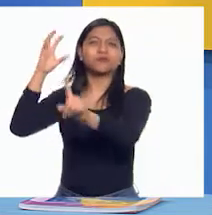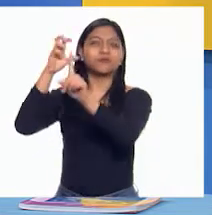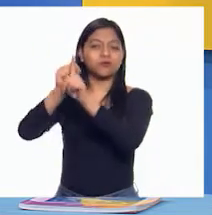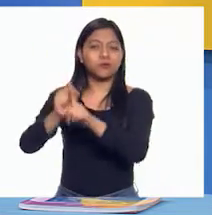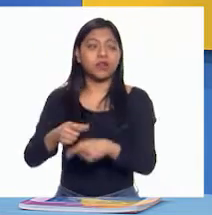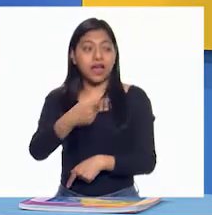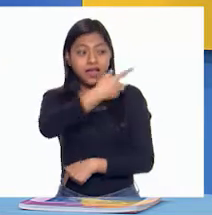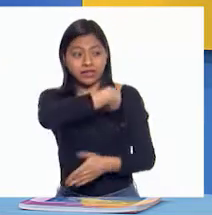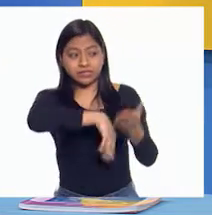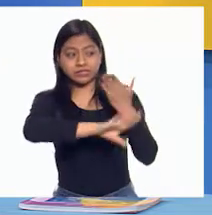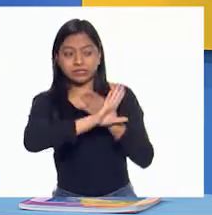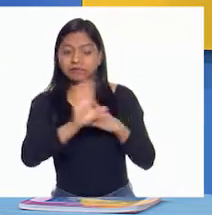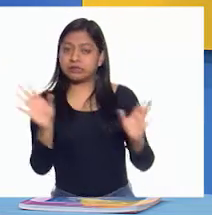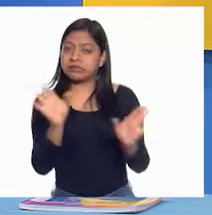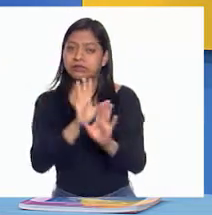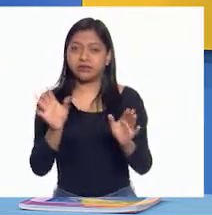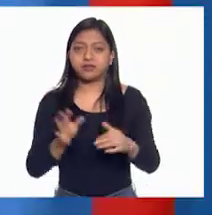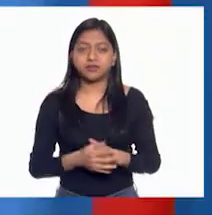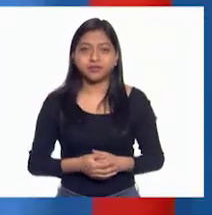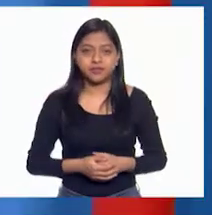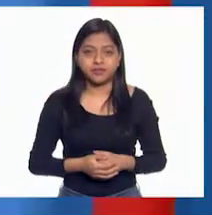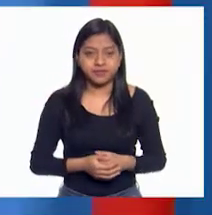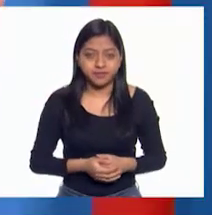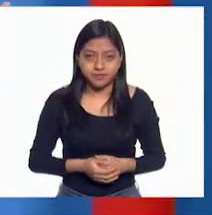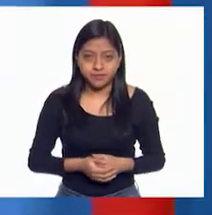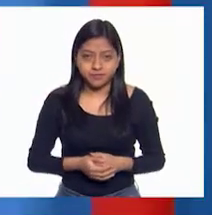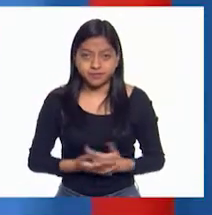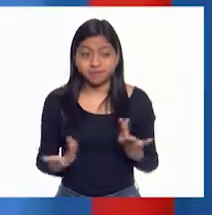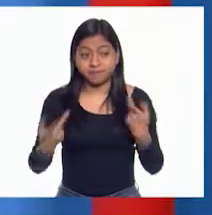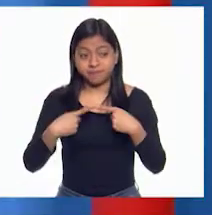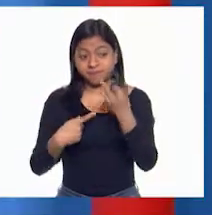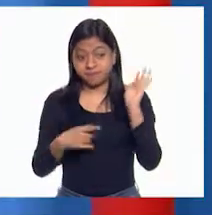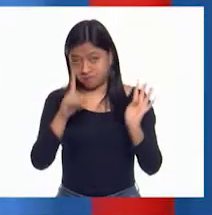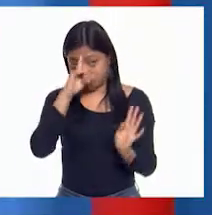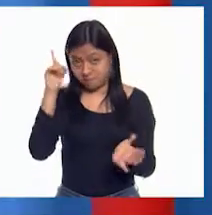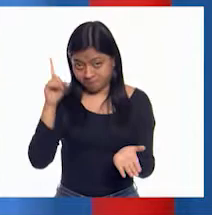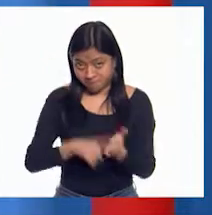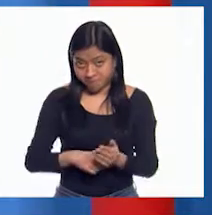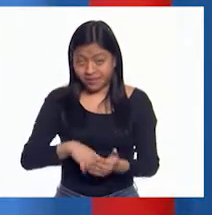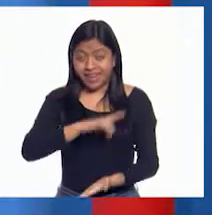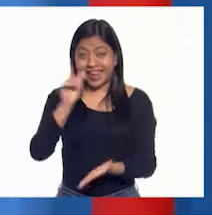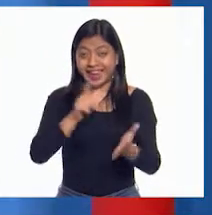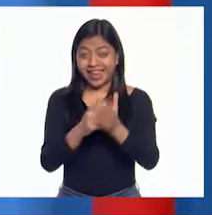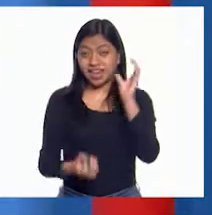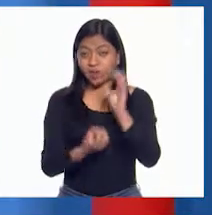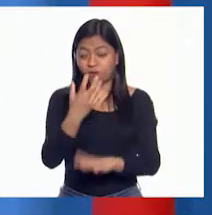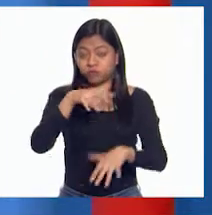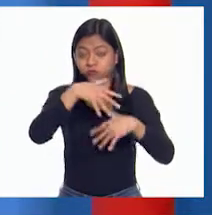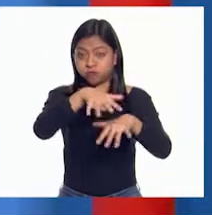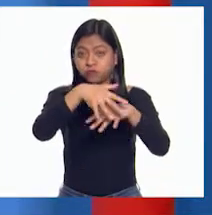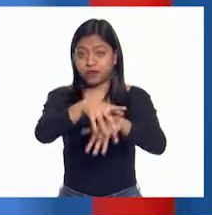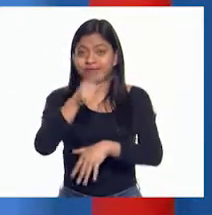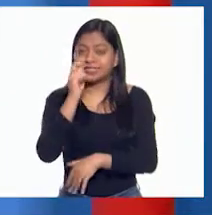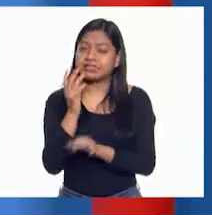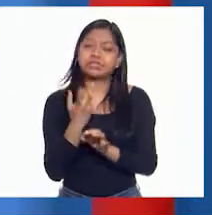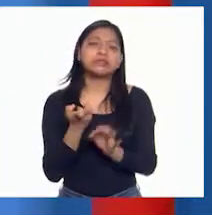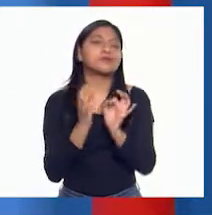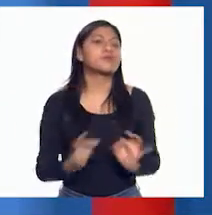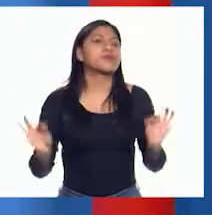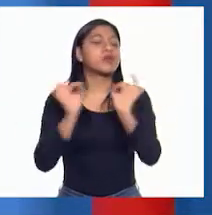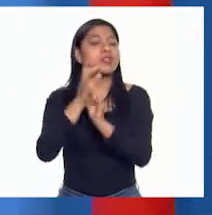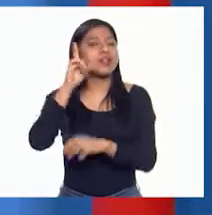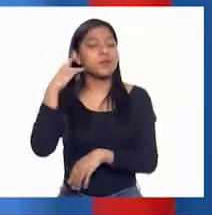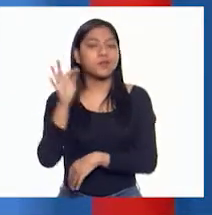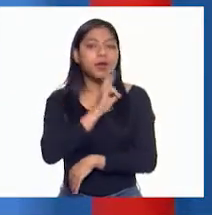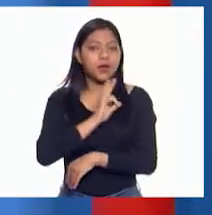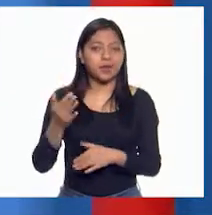los cuestionamientos de los protestantes. Hay quienes afirman que incluso la Reforma Protestante fue una pieza clave en la